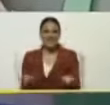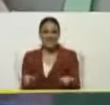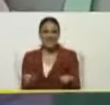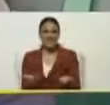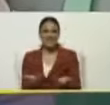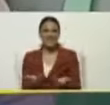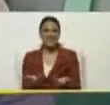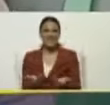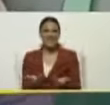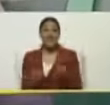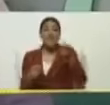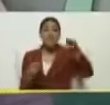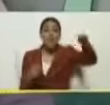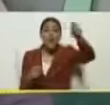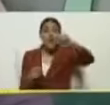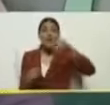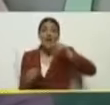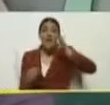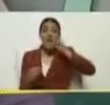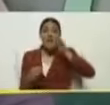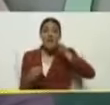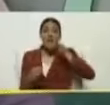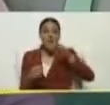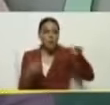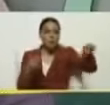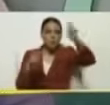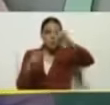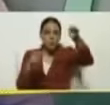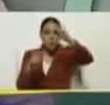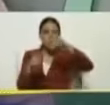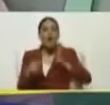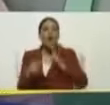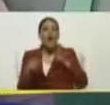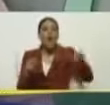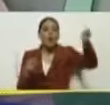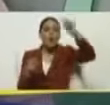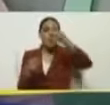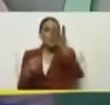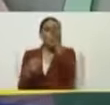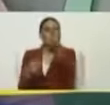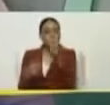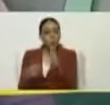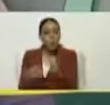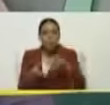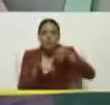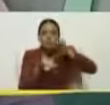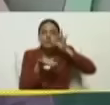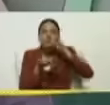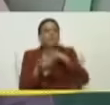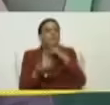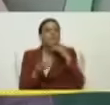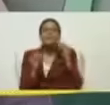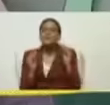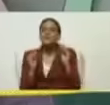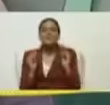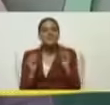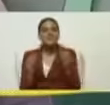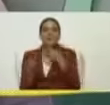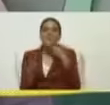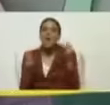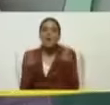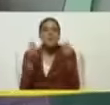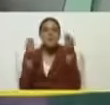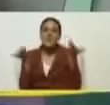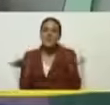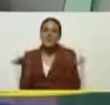café. Y si le echa café de Boconó, de Biscucuy, de Chabasquén,